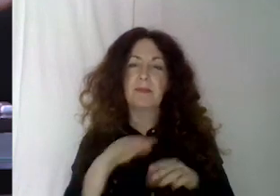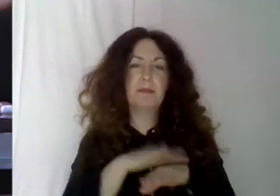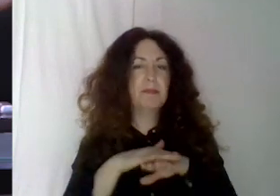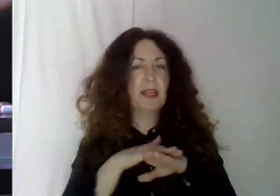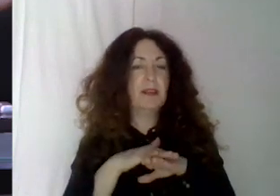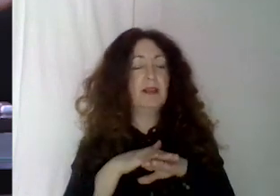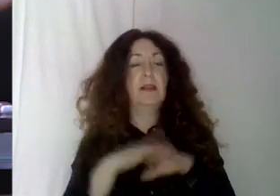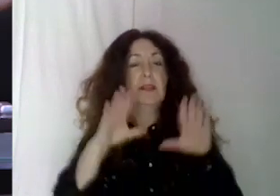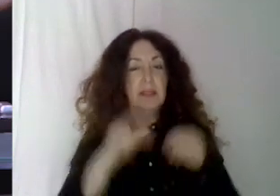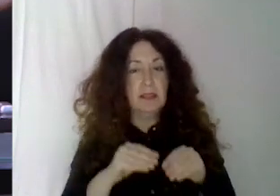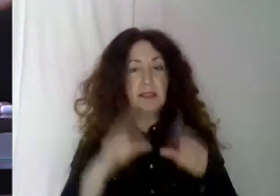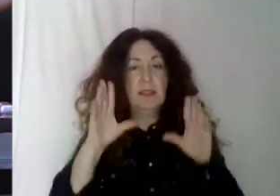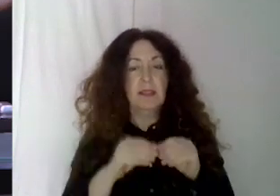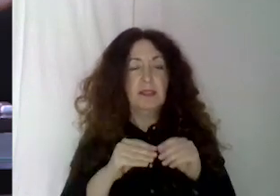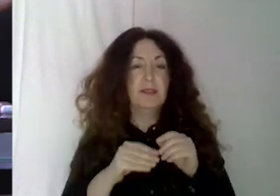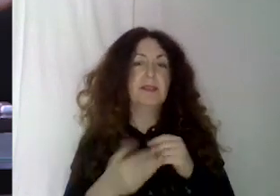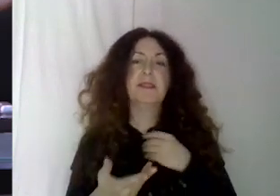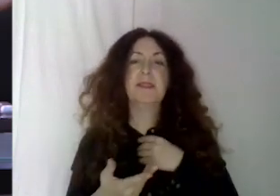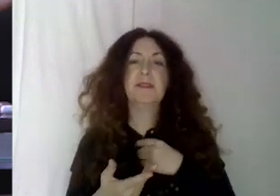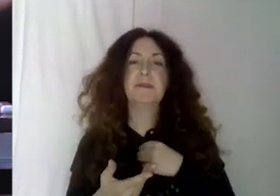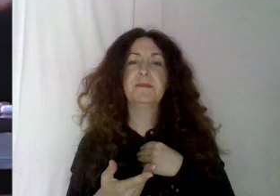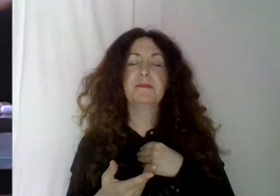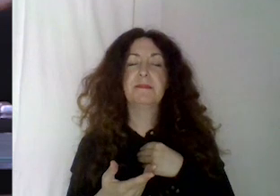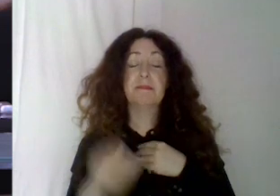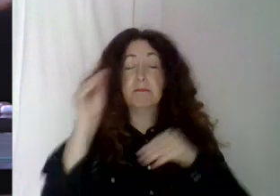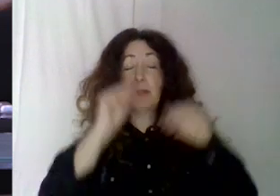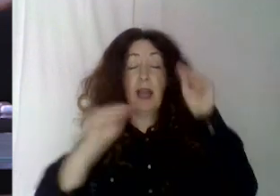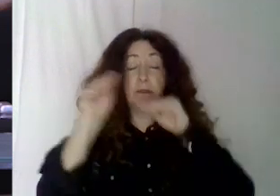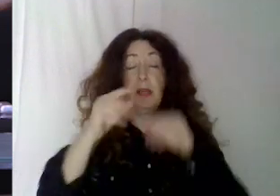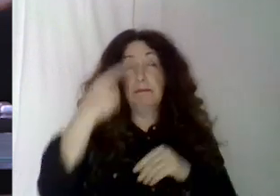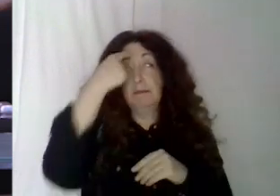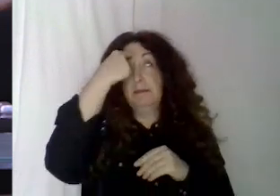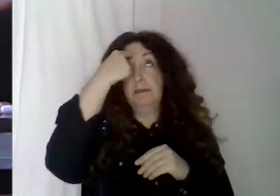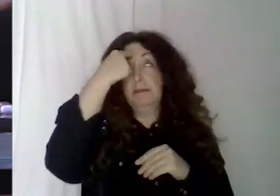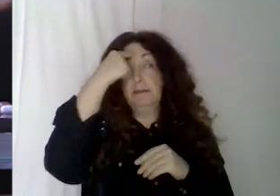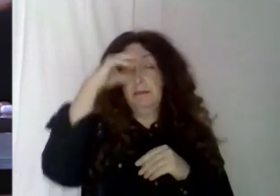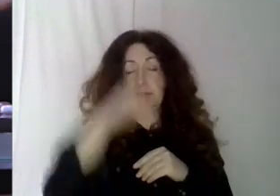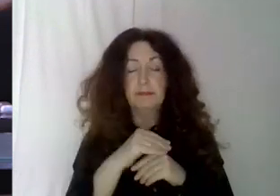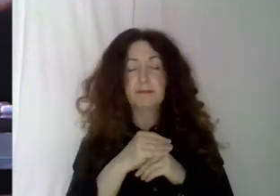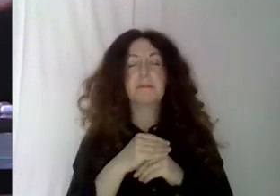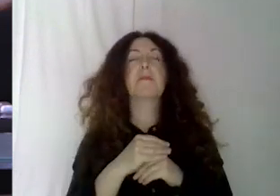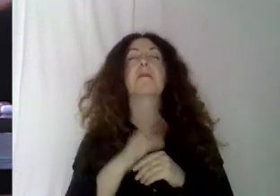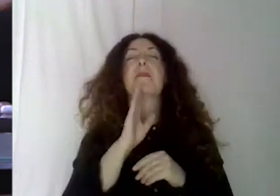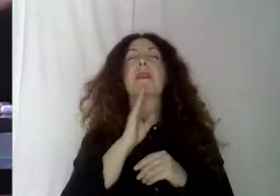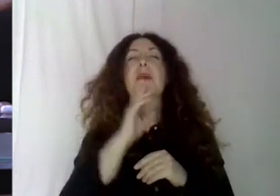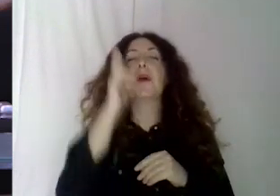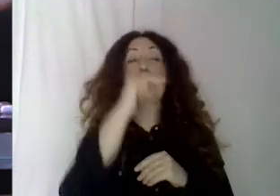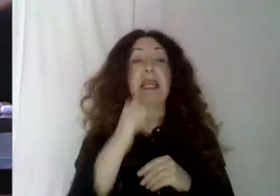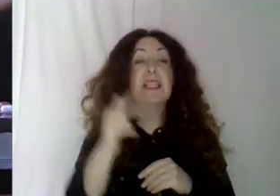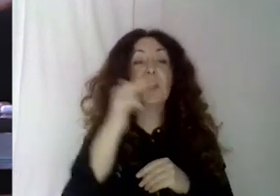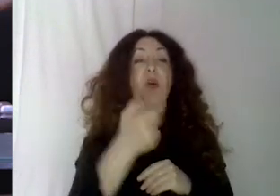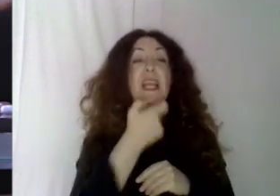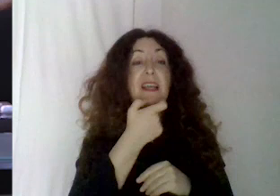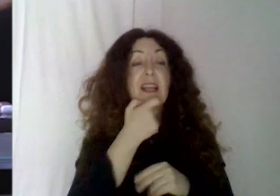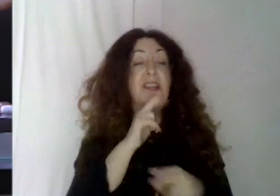oscuras. Estas, por un lado, lo que hacía era utilizar como